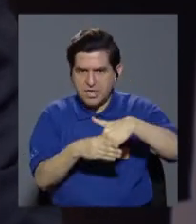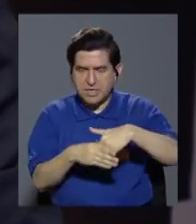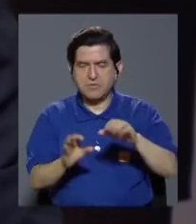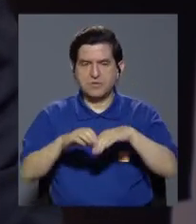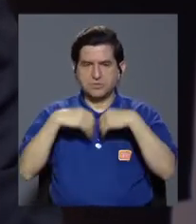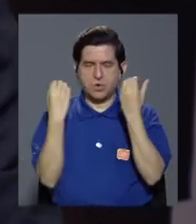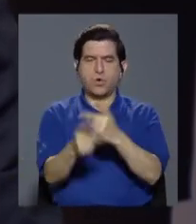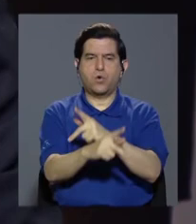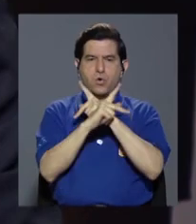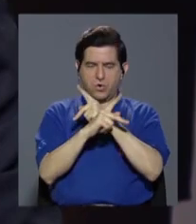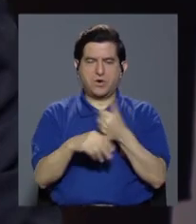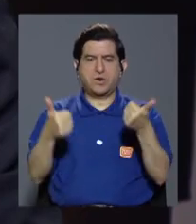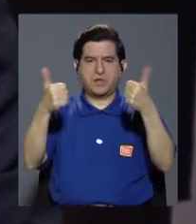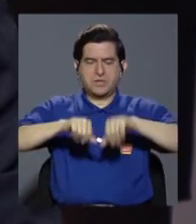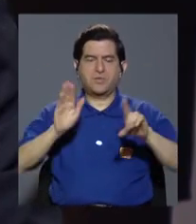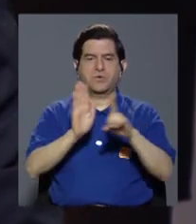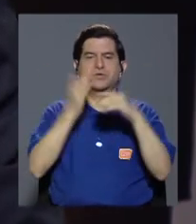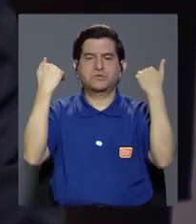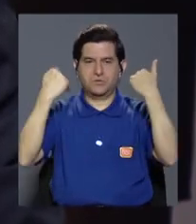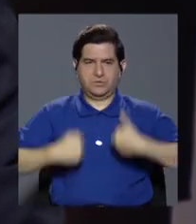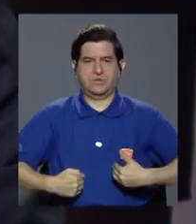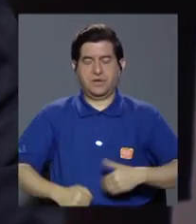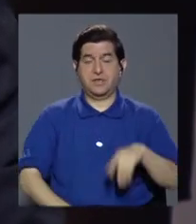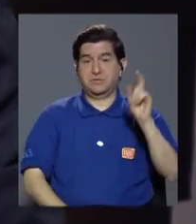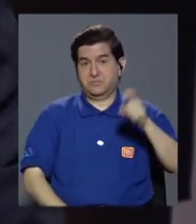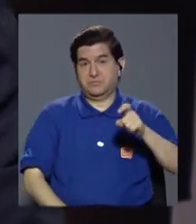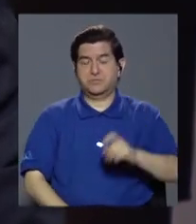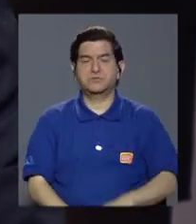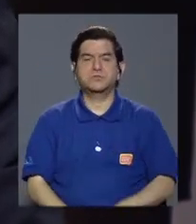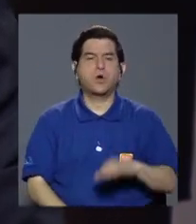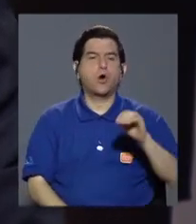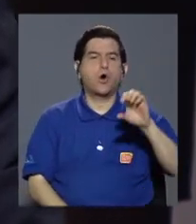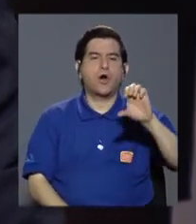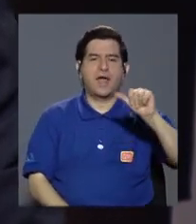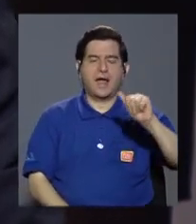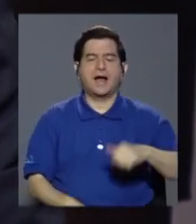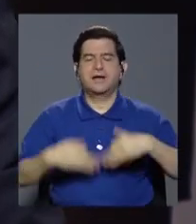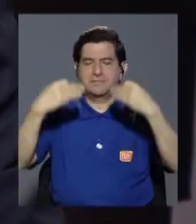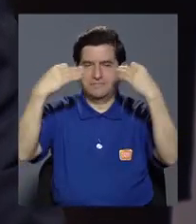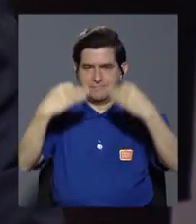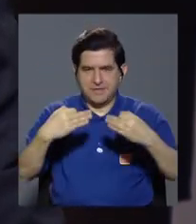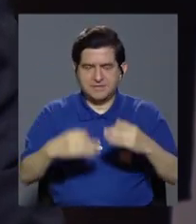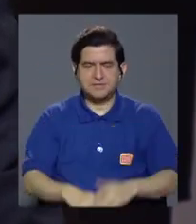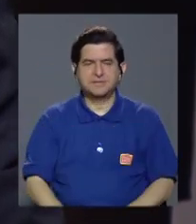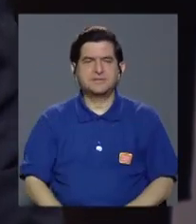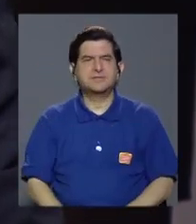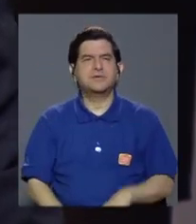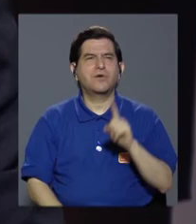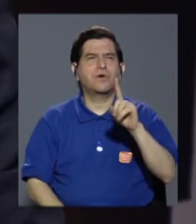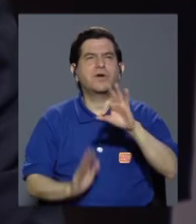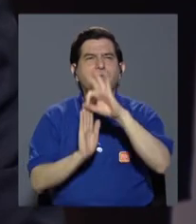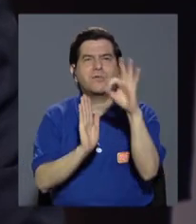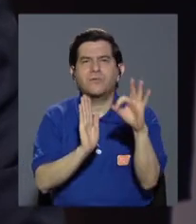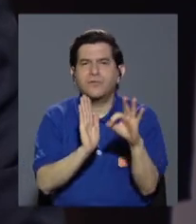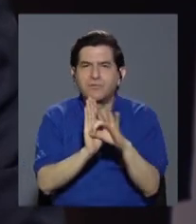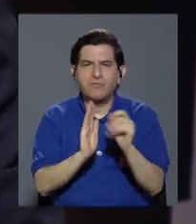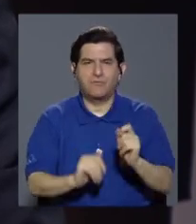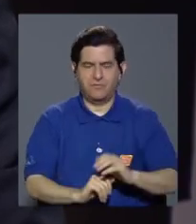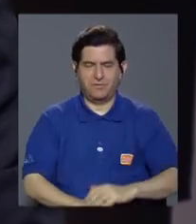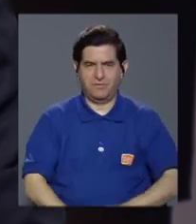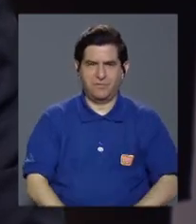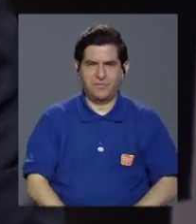órganos de protección de los tratados de derechos humanos en el caso de la oea se acaba de tomar una decisión inspirada en una fórmula que se